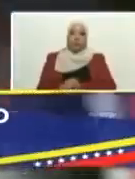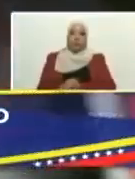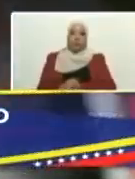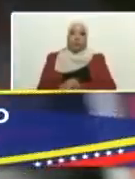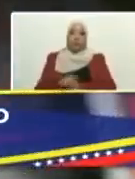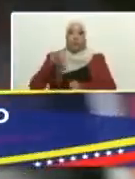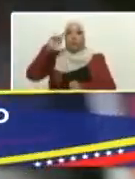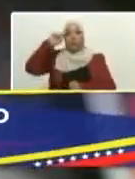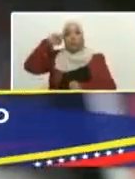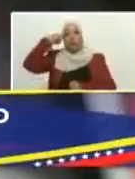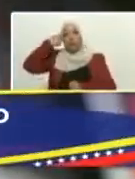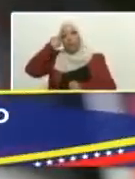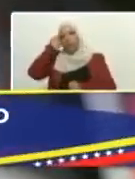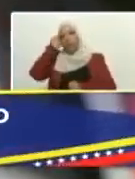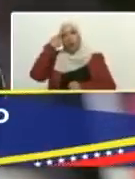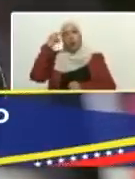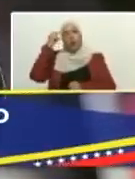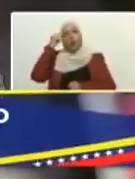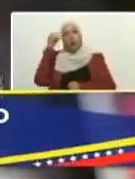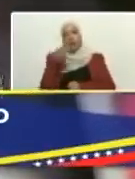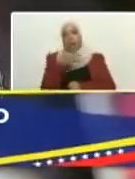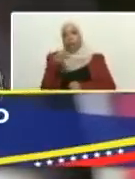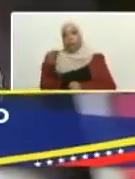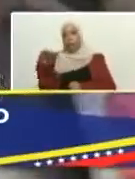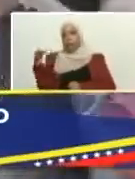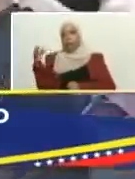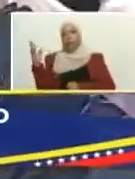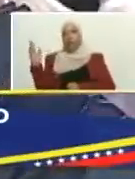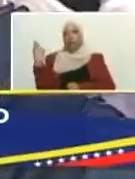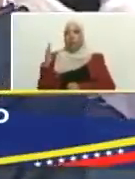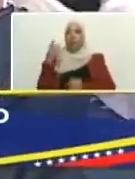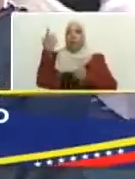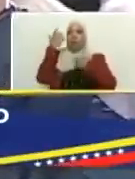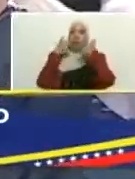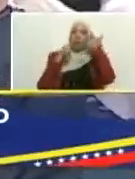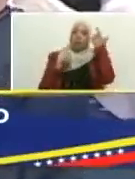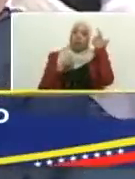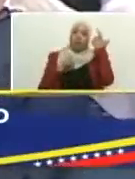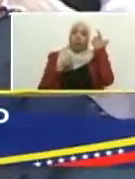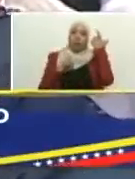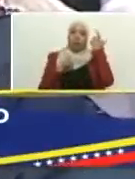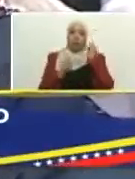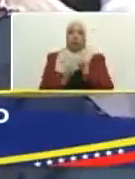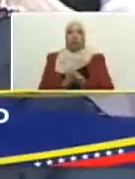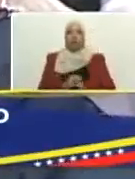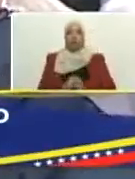Recuerdo completico ese día, la llegada del comandante Chávez,